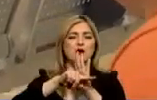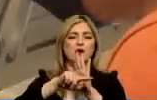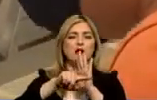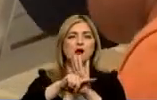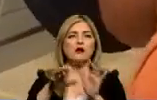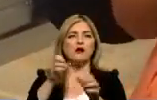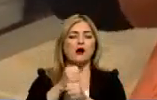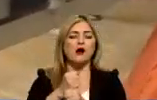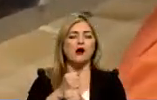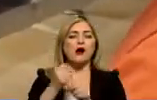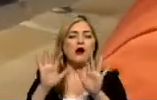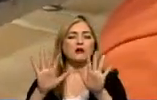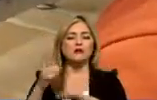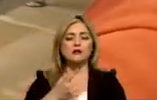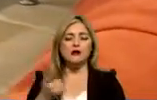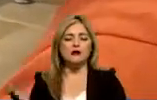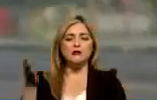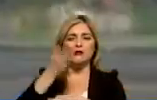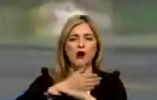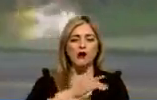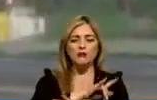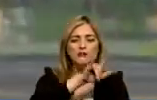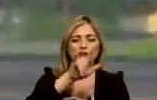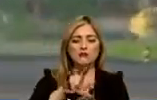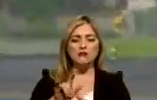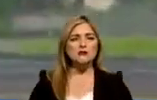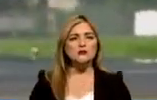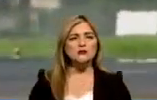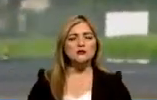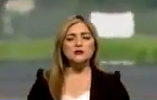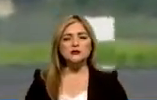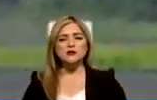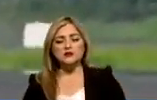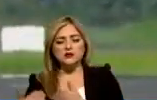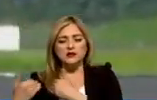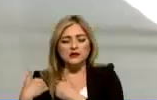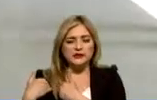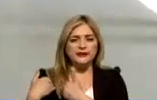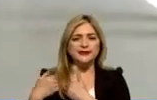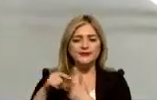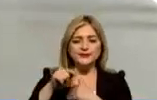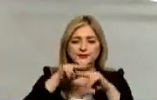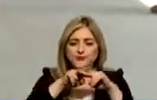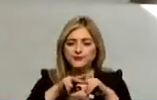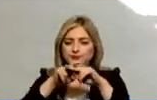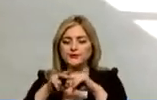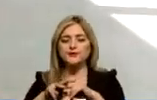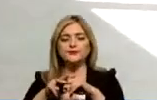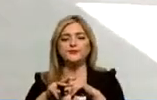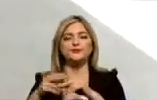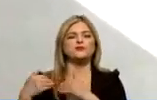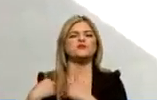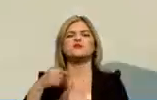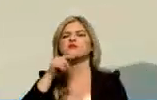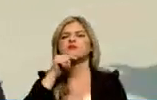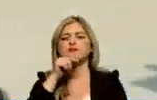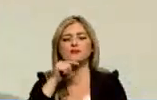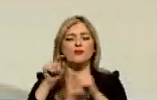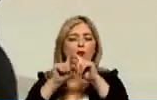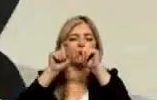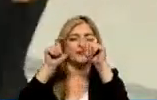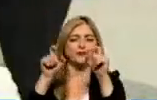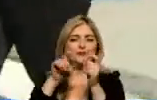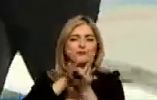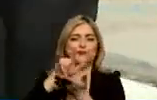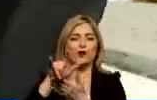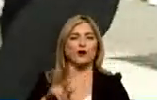negativa realizada hasta 10 días antes del arribo. La responsabilidad de verificar que los pasajeros cuenten con estos resultados recaerá